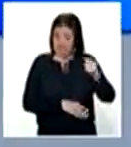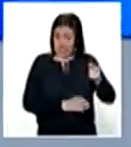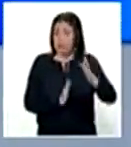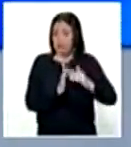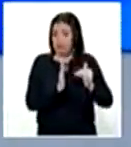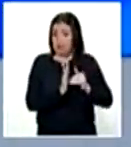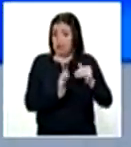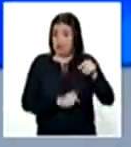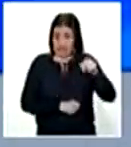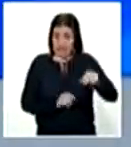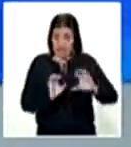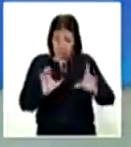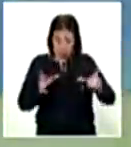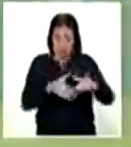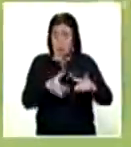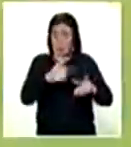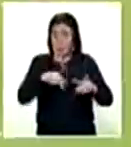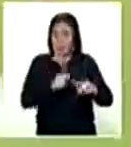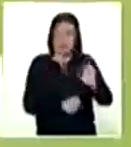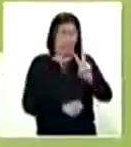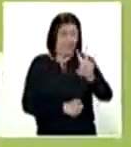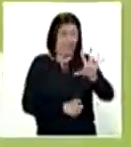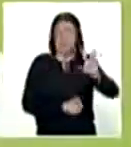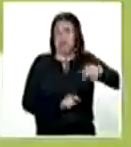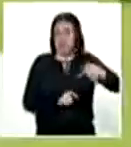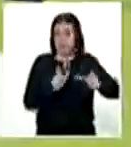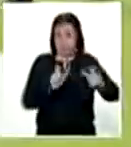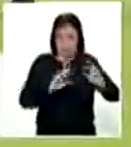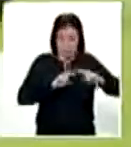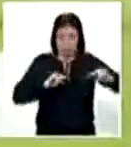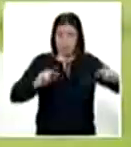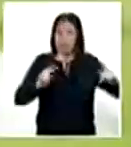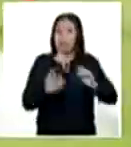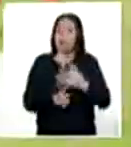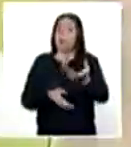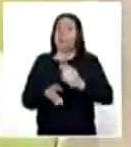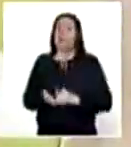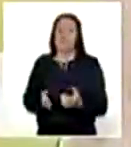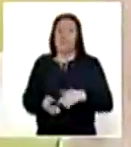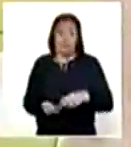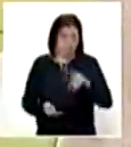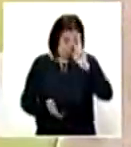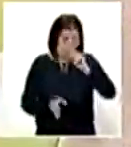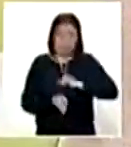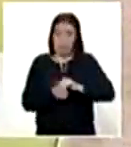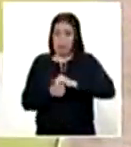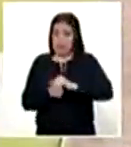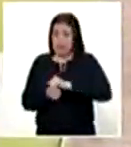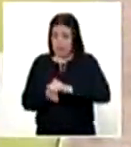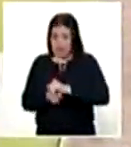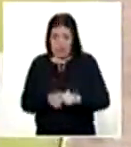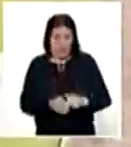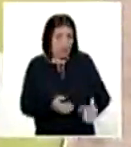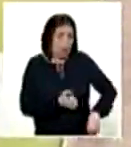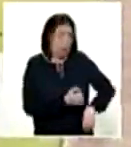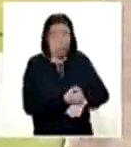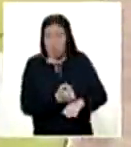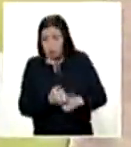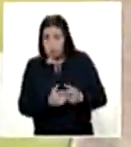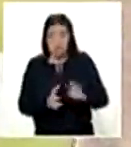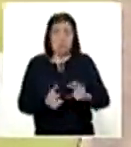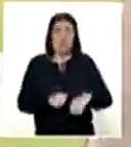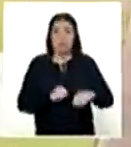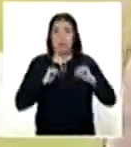con capacidad para 25.000 espectadores, la Blanquirroja realizó sus primeros ensayos con el balón y también con ejercicios físicos. Esta jornada contó